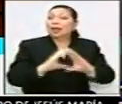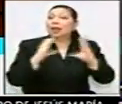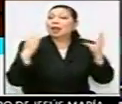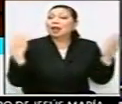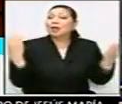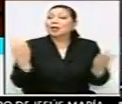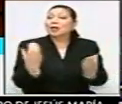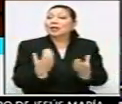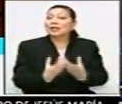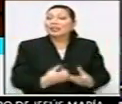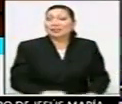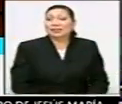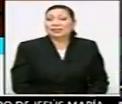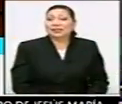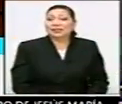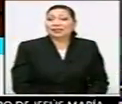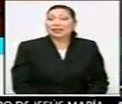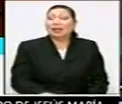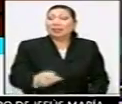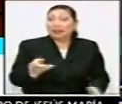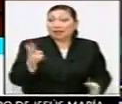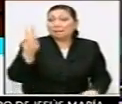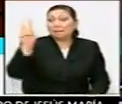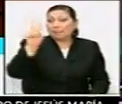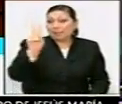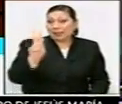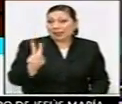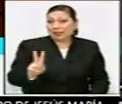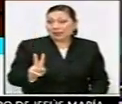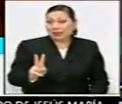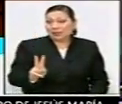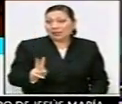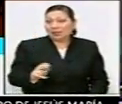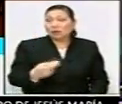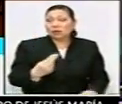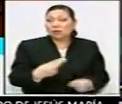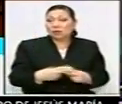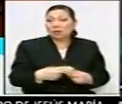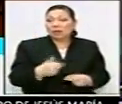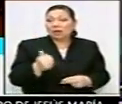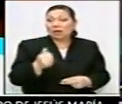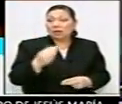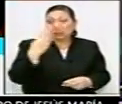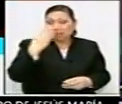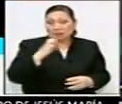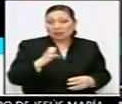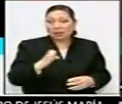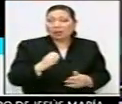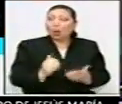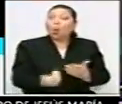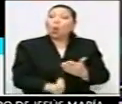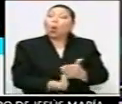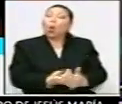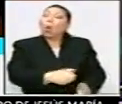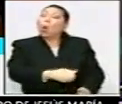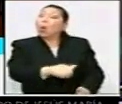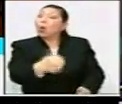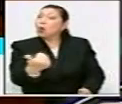Congreso de la República de Venezuela, que es llamada la Asamblea Nacional, e instaura